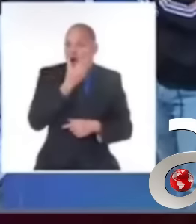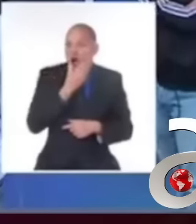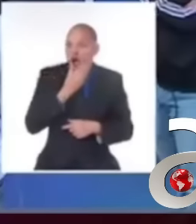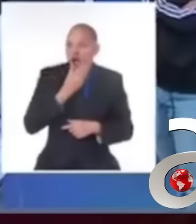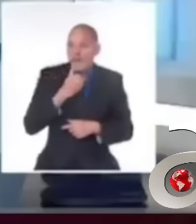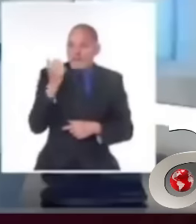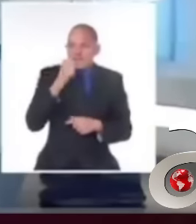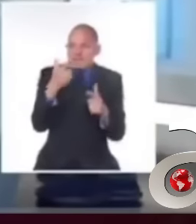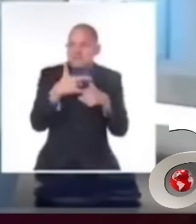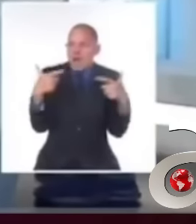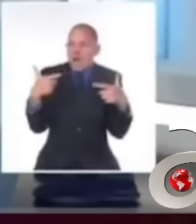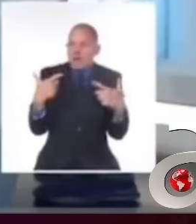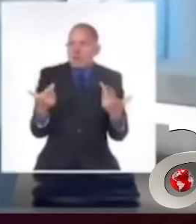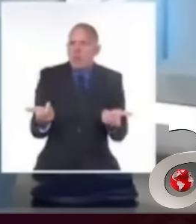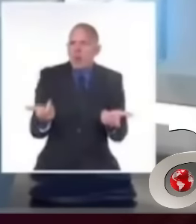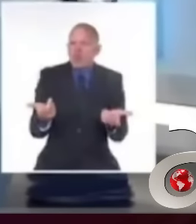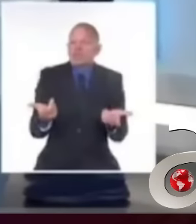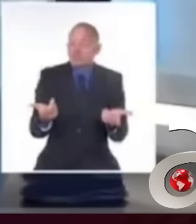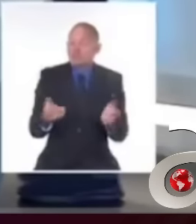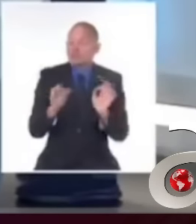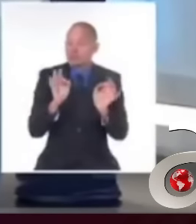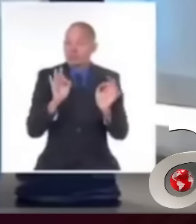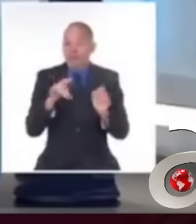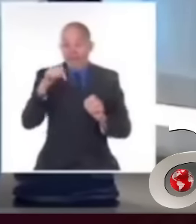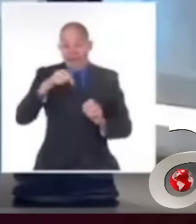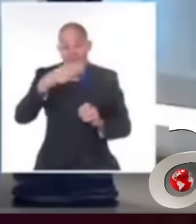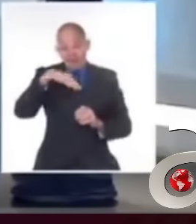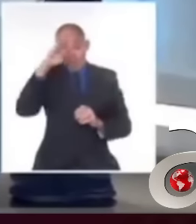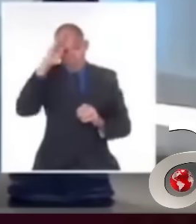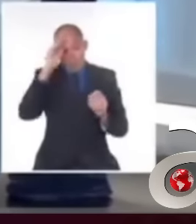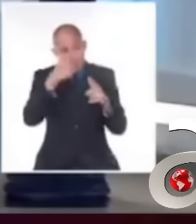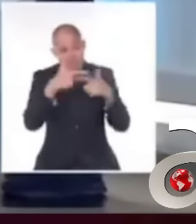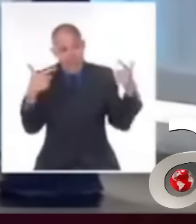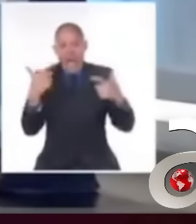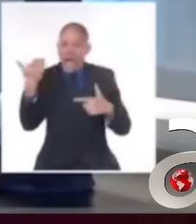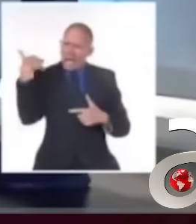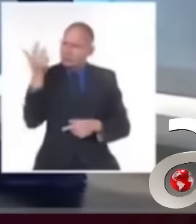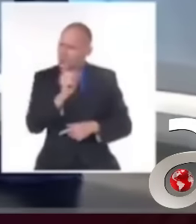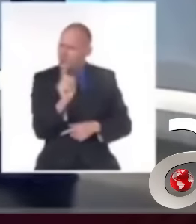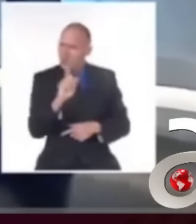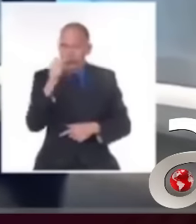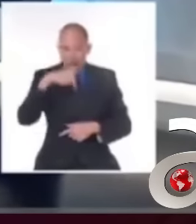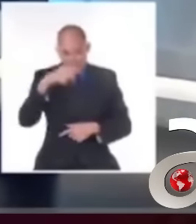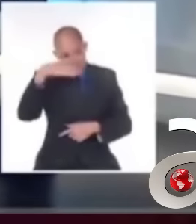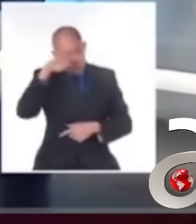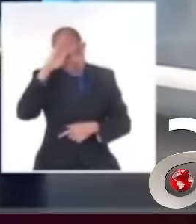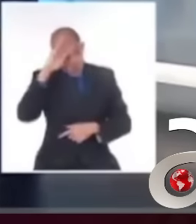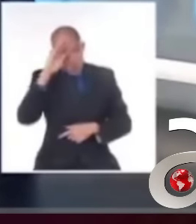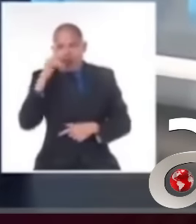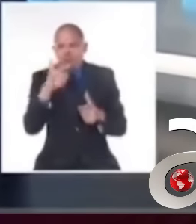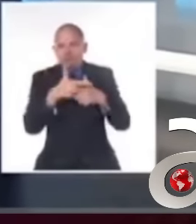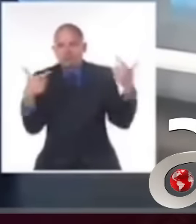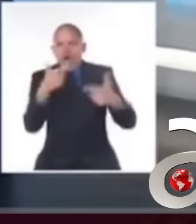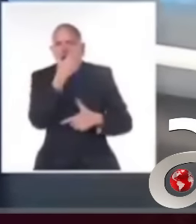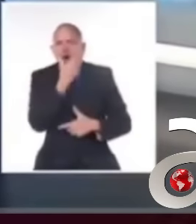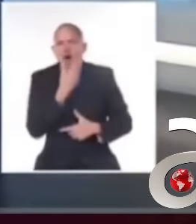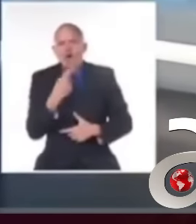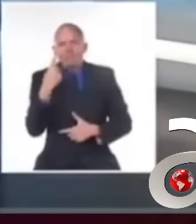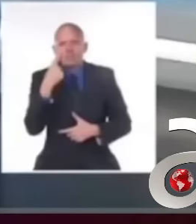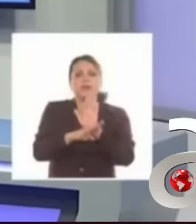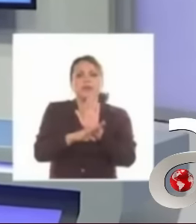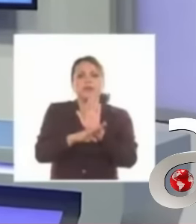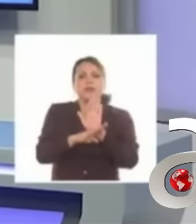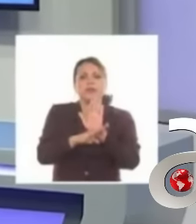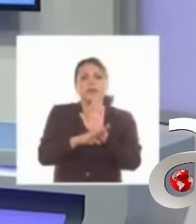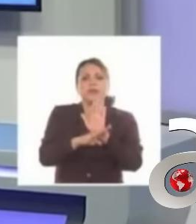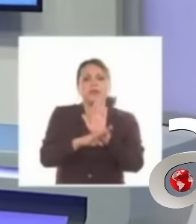introducir drogas por vía marítima o aérea. La principal influencia viene del exterior. Cuba se encuentra entre los países productores